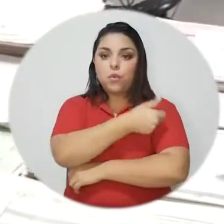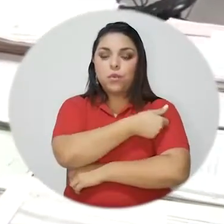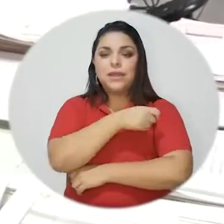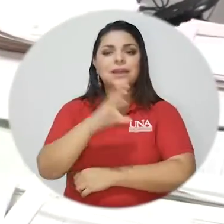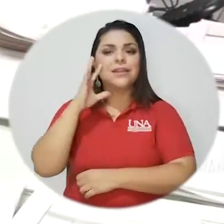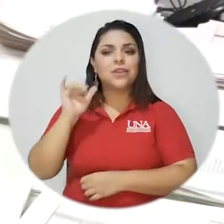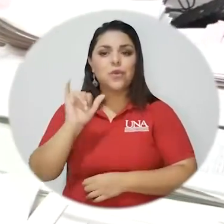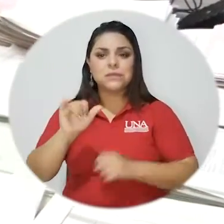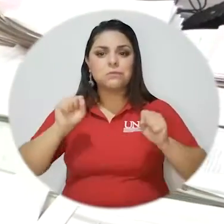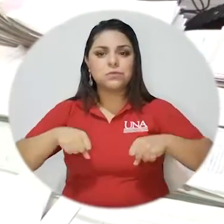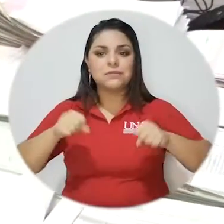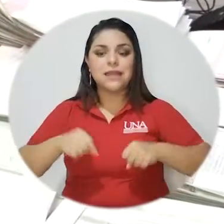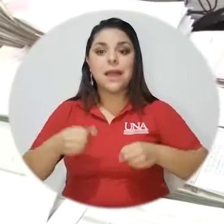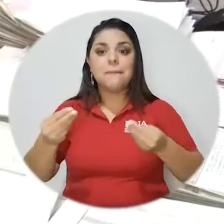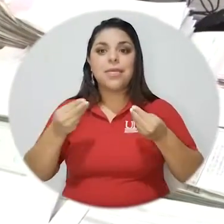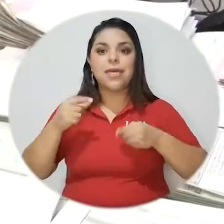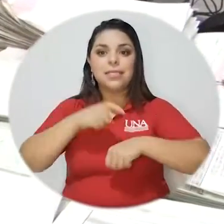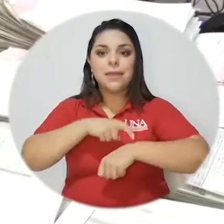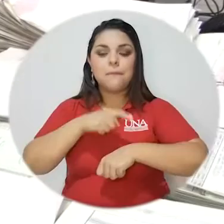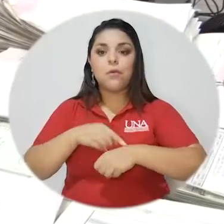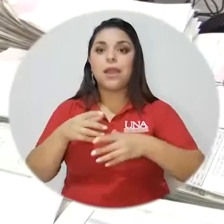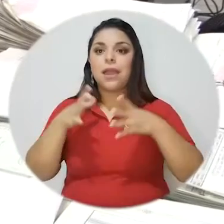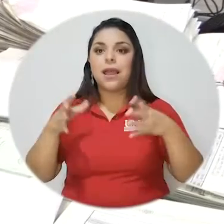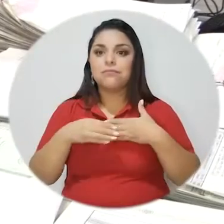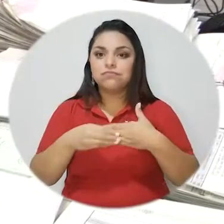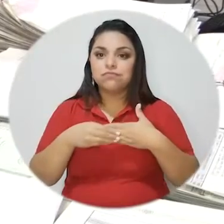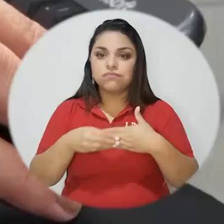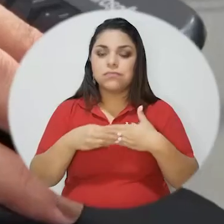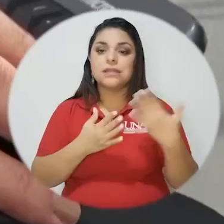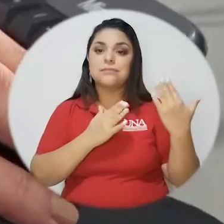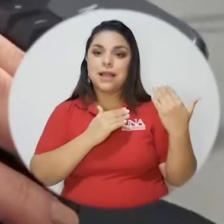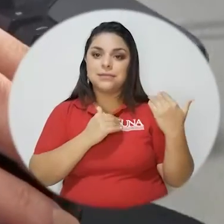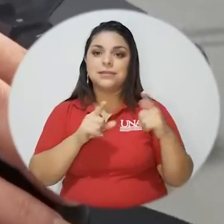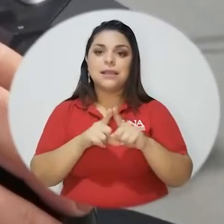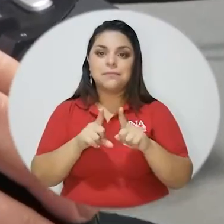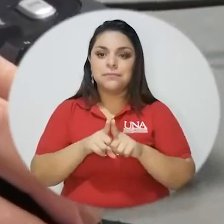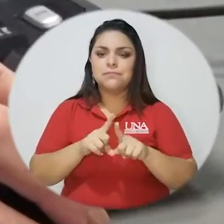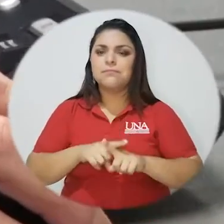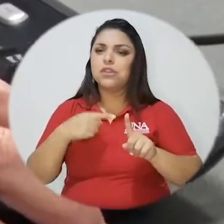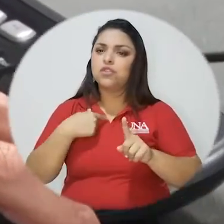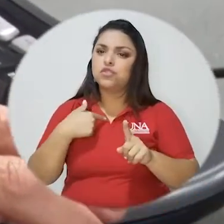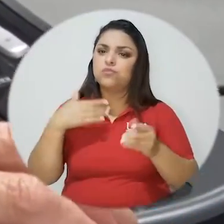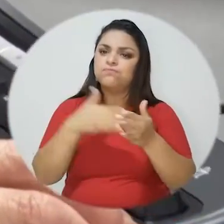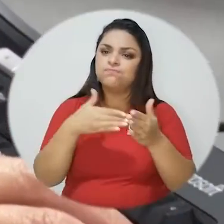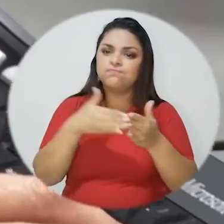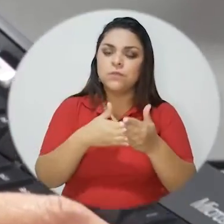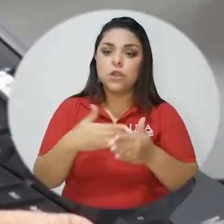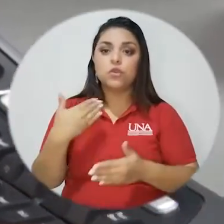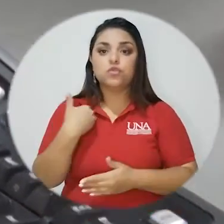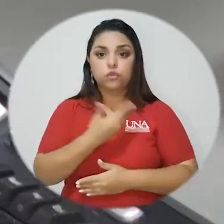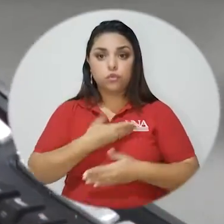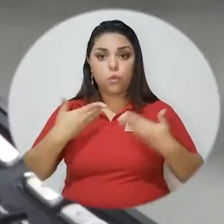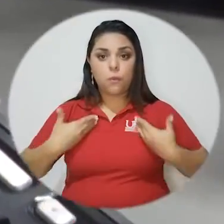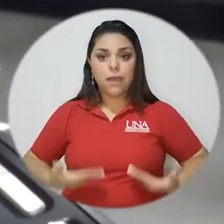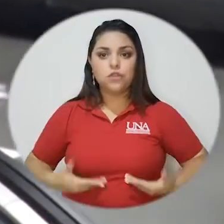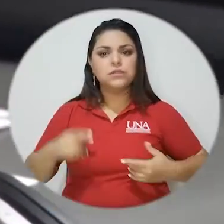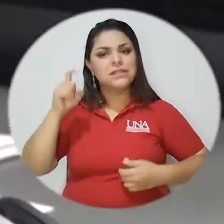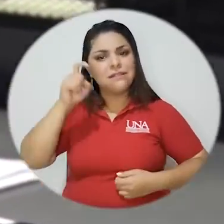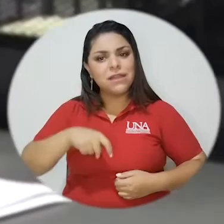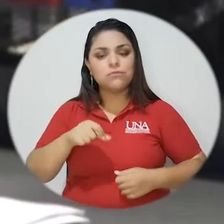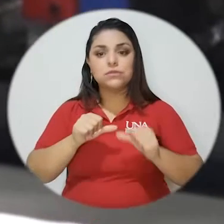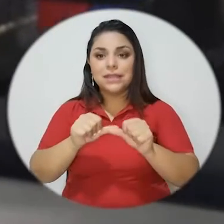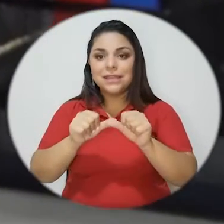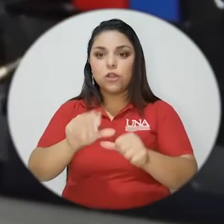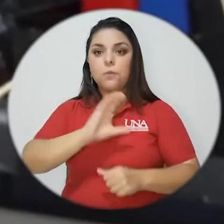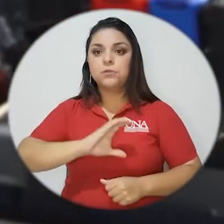yo creo que esa posibilidad nos da chance, digamos, de una gran flexibilidad y una gran esperanza también. Pero insisto, como seres humanos tenemos